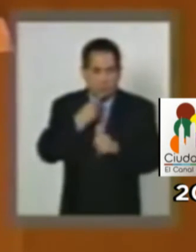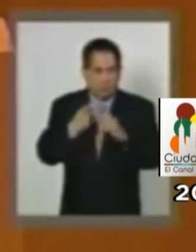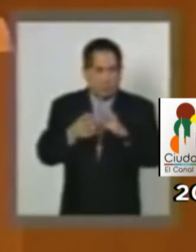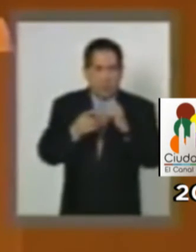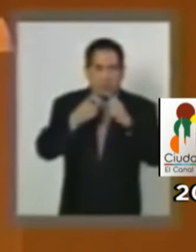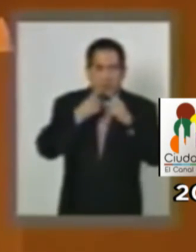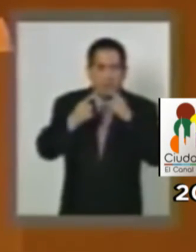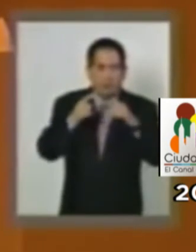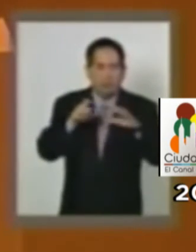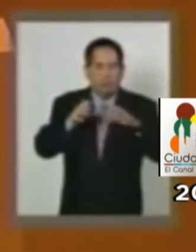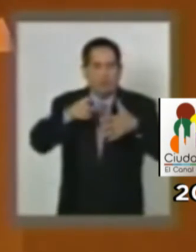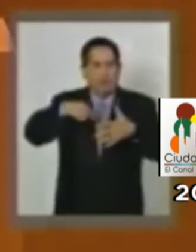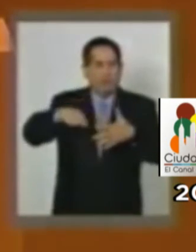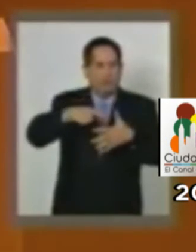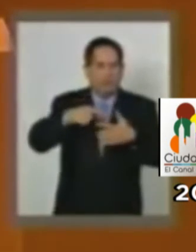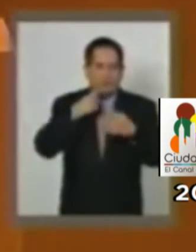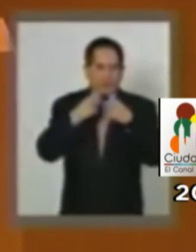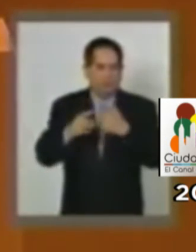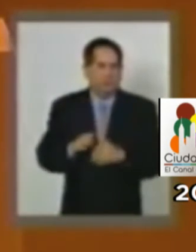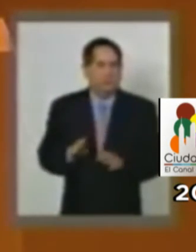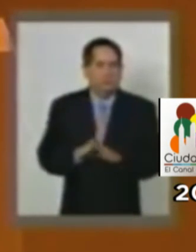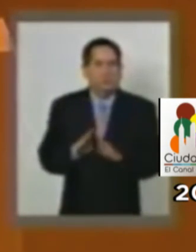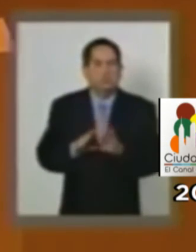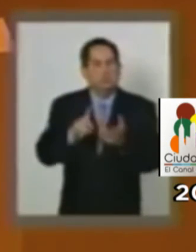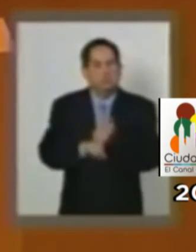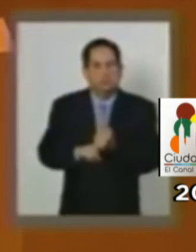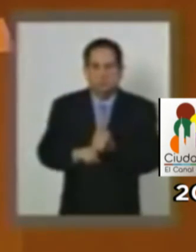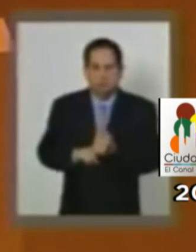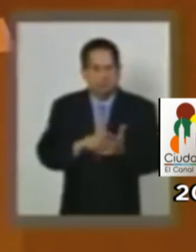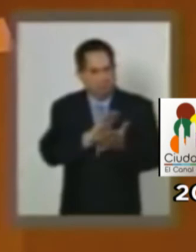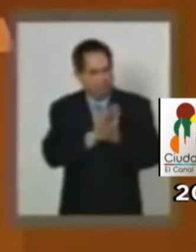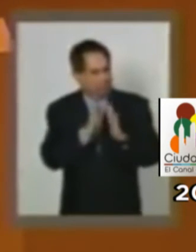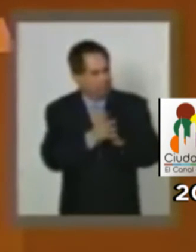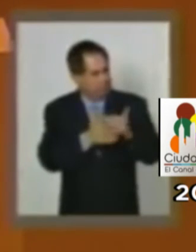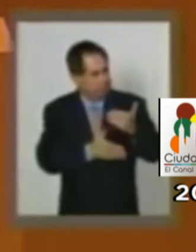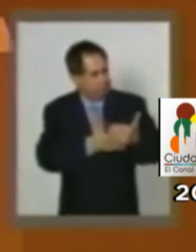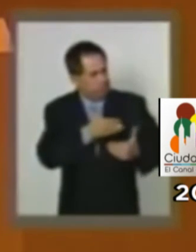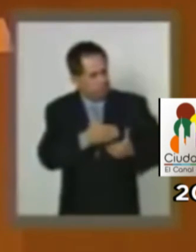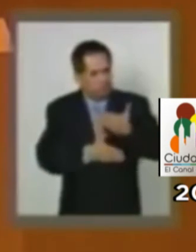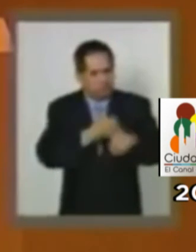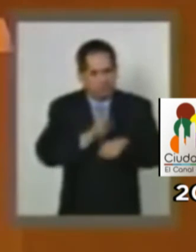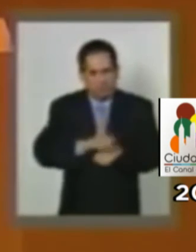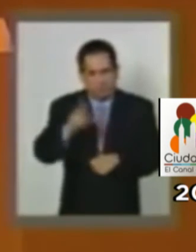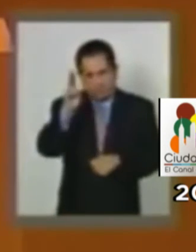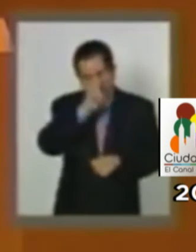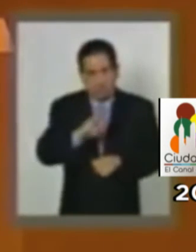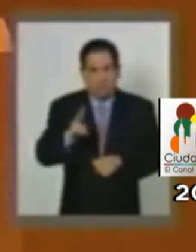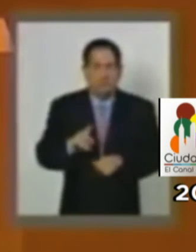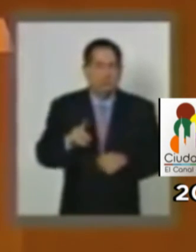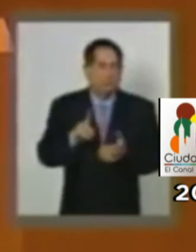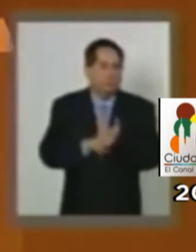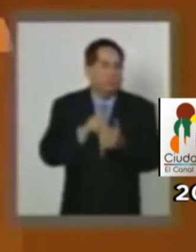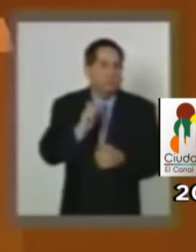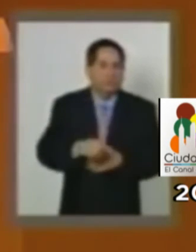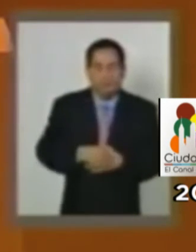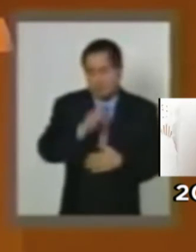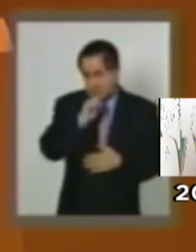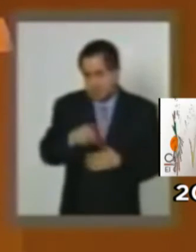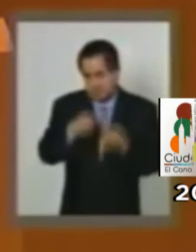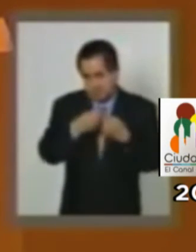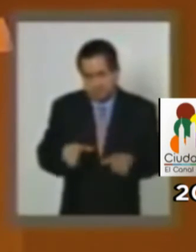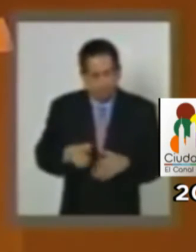escuchar parte de este debate que se está llevando a cabo en la Cámara Alta. Habla el senador del PRD,